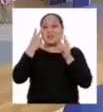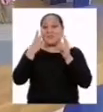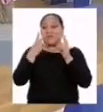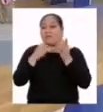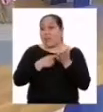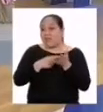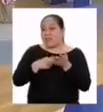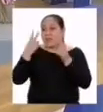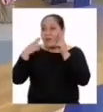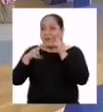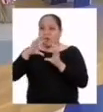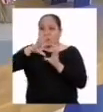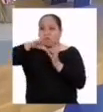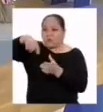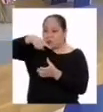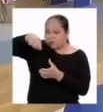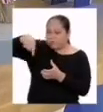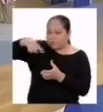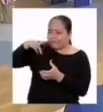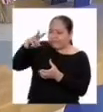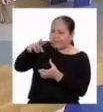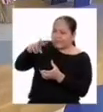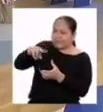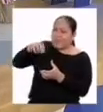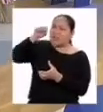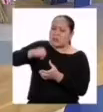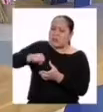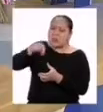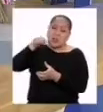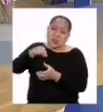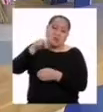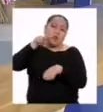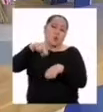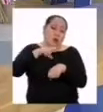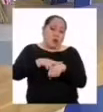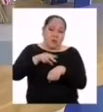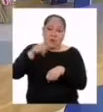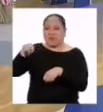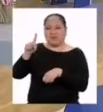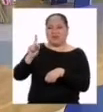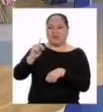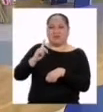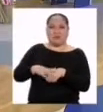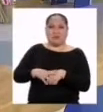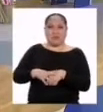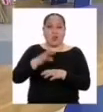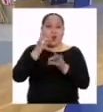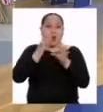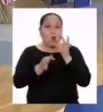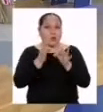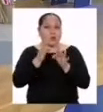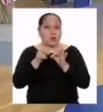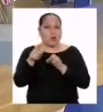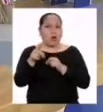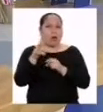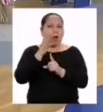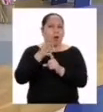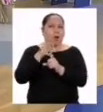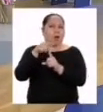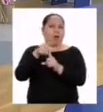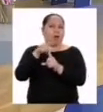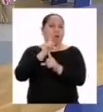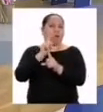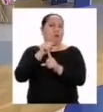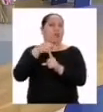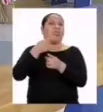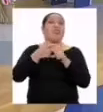nuestra perspectiva, de lo que es normal, y juzgamos sin saber a quienes vemos como diferentes. Pero lo cierto